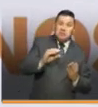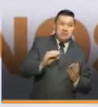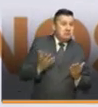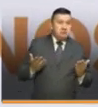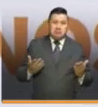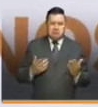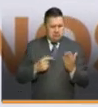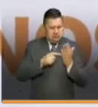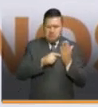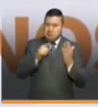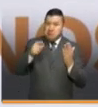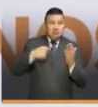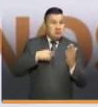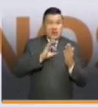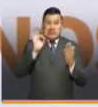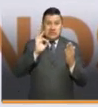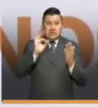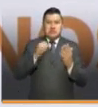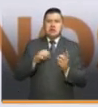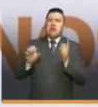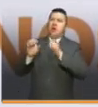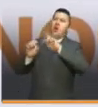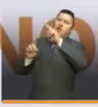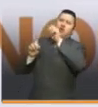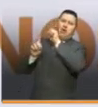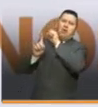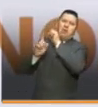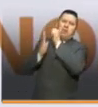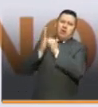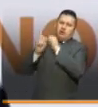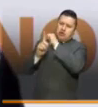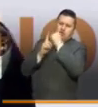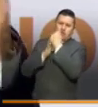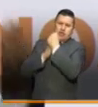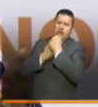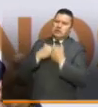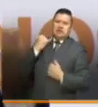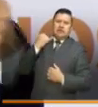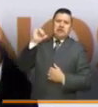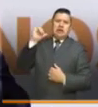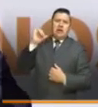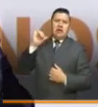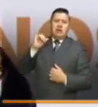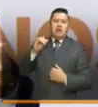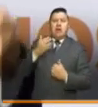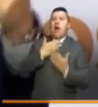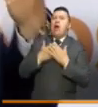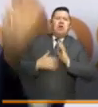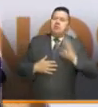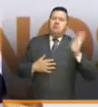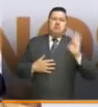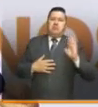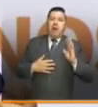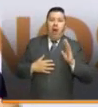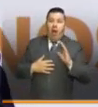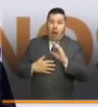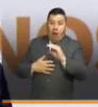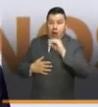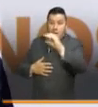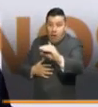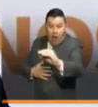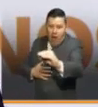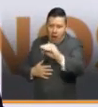debería estar focalizado porque está vinculado a otros programas de gobierno debe hacer esa denuncia reportarse no que pueda devolver ese pago